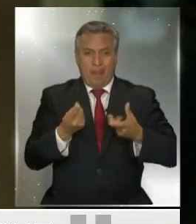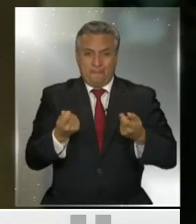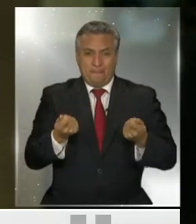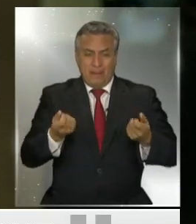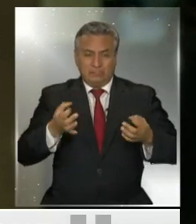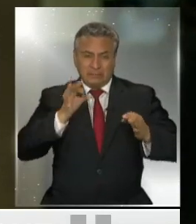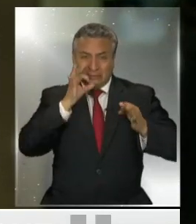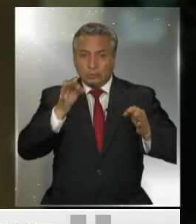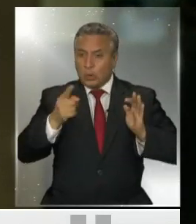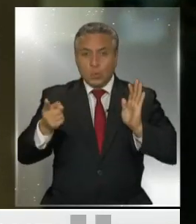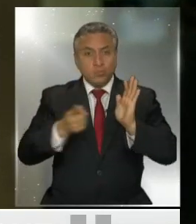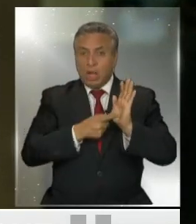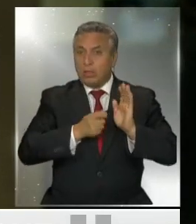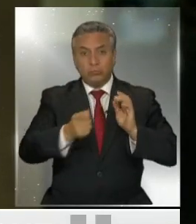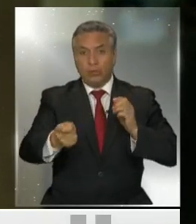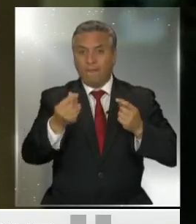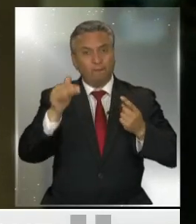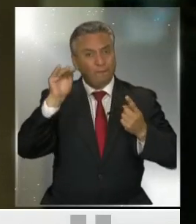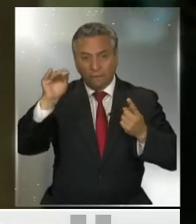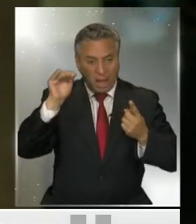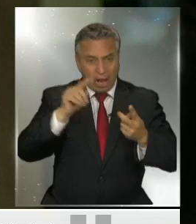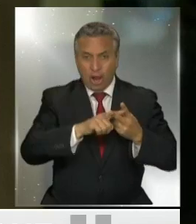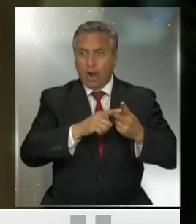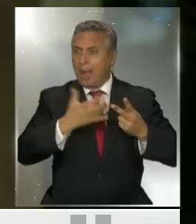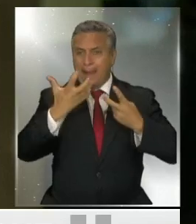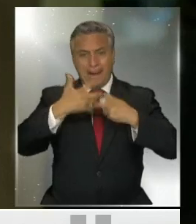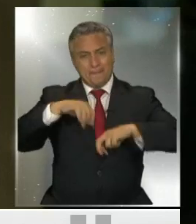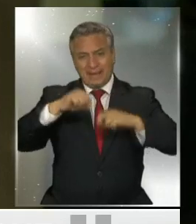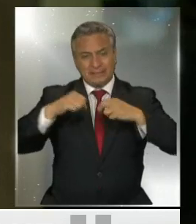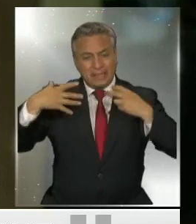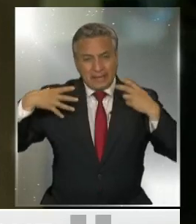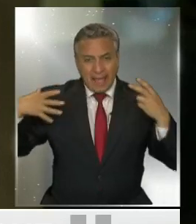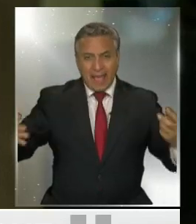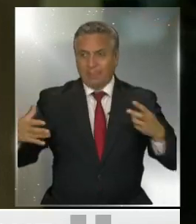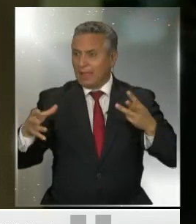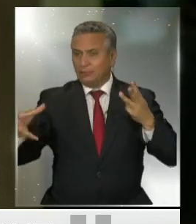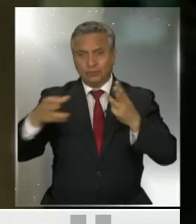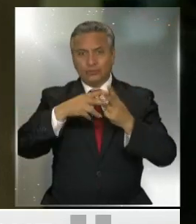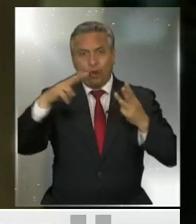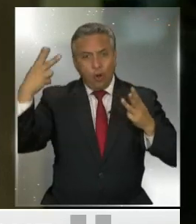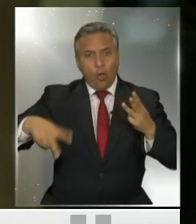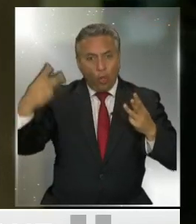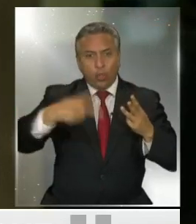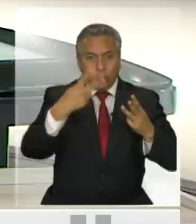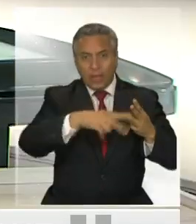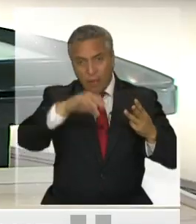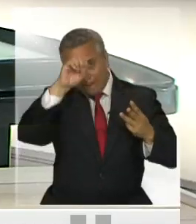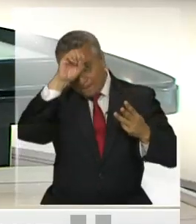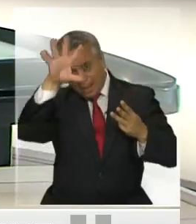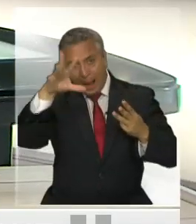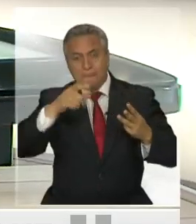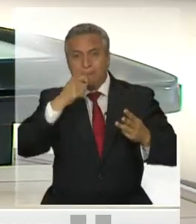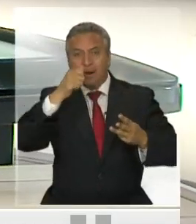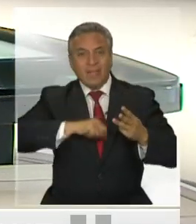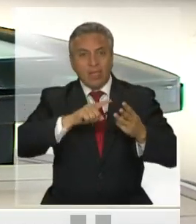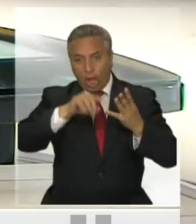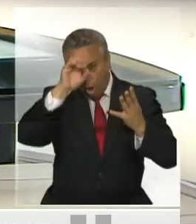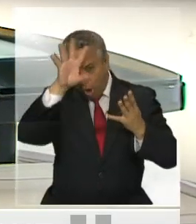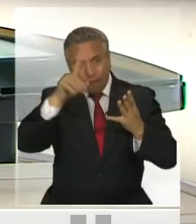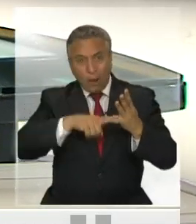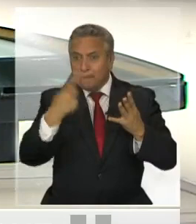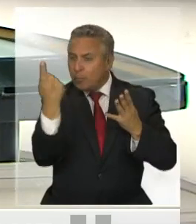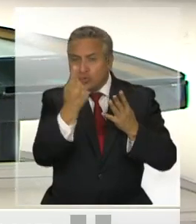pagar un peso más de impuestos ni los bancos ni las transnacionales ni las concesionarias ni los dueños de la minería privada el cobre y no un peso más